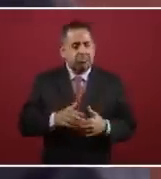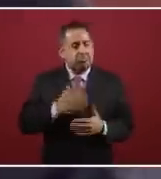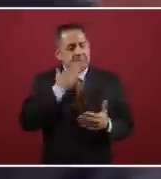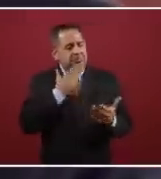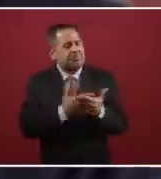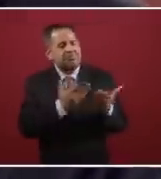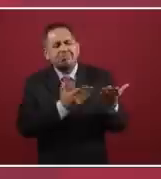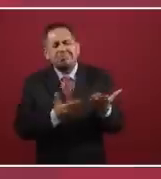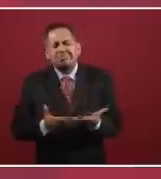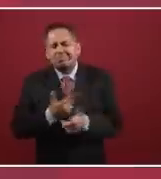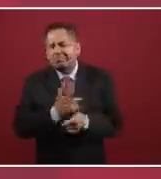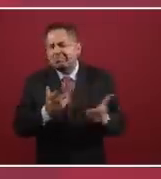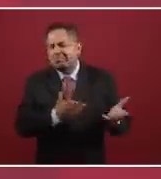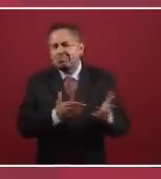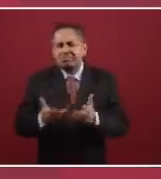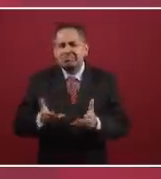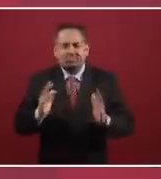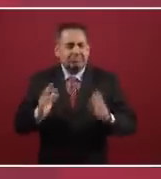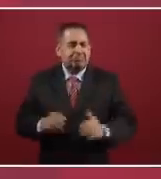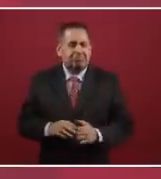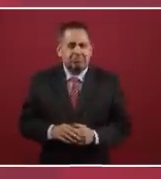Bienvenidos.